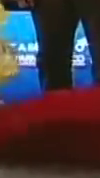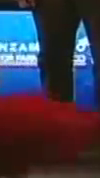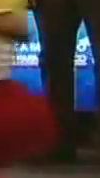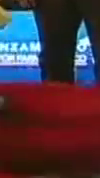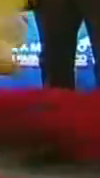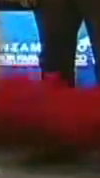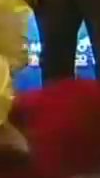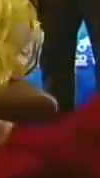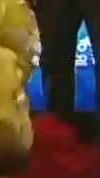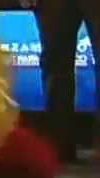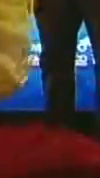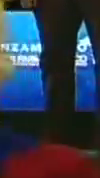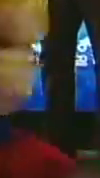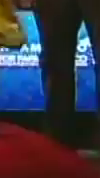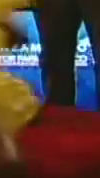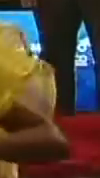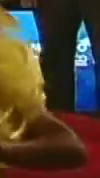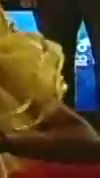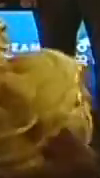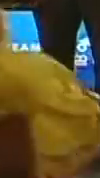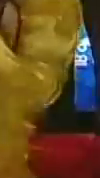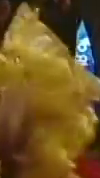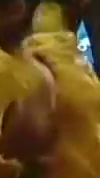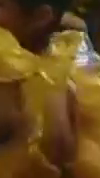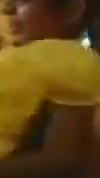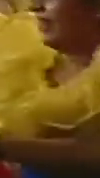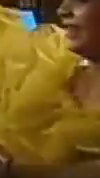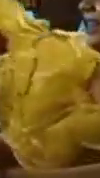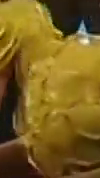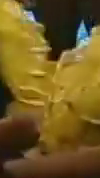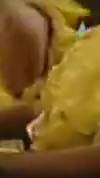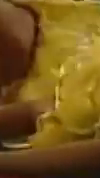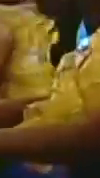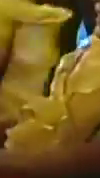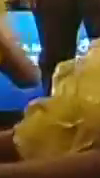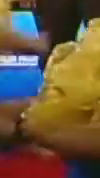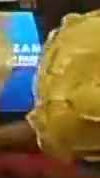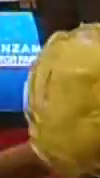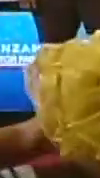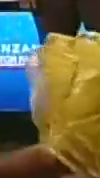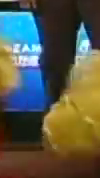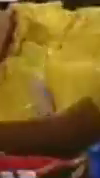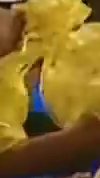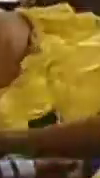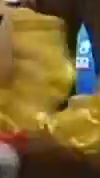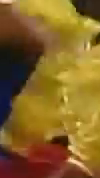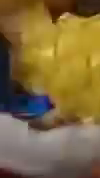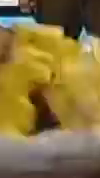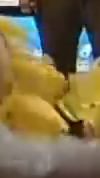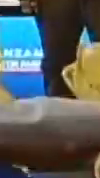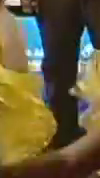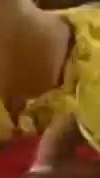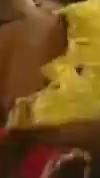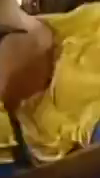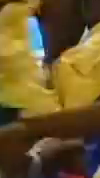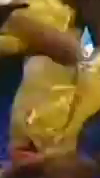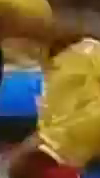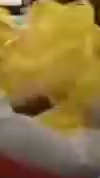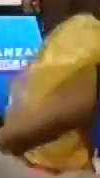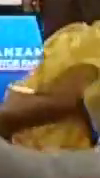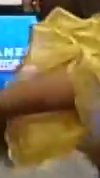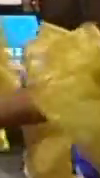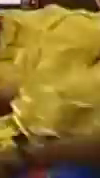mundo para cubrir las importaciones en los principios activos. También informó que es necesario instalar de inmediato una mesa de precios y